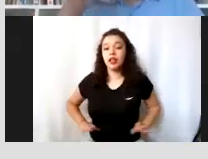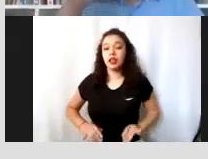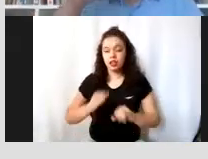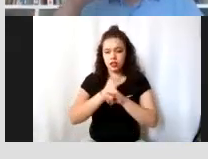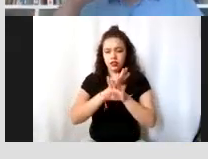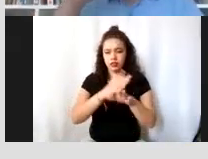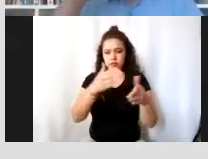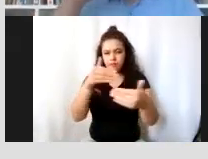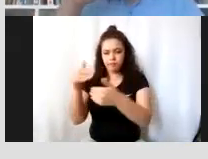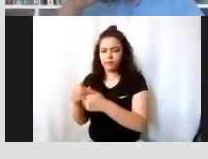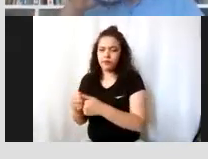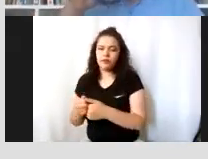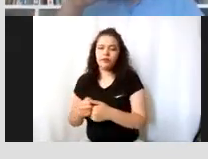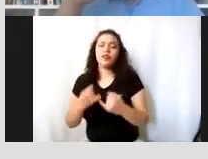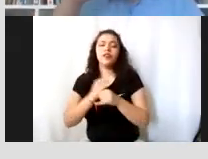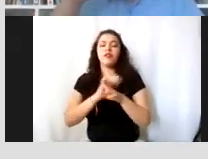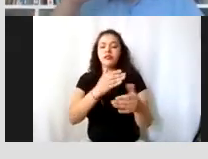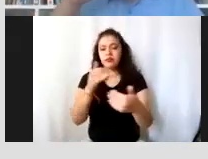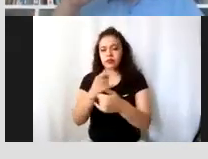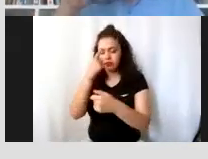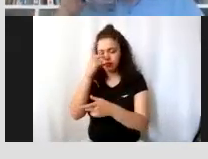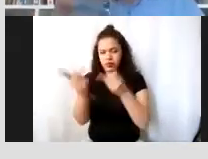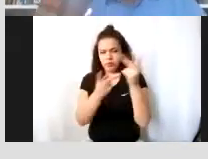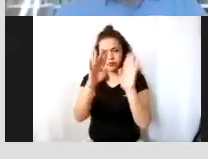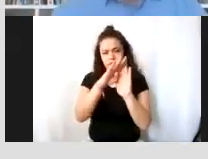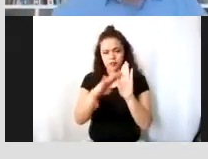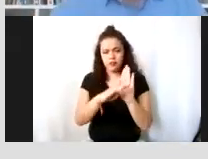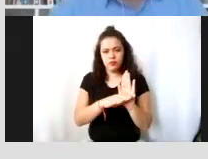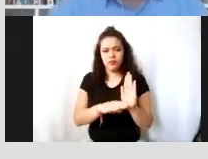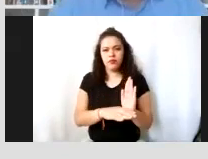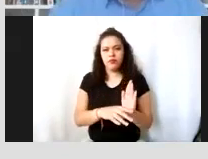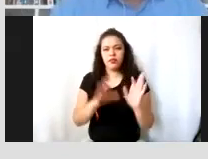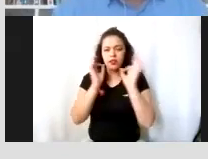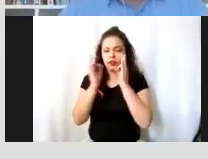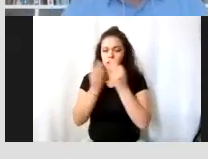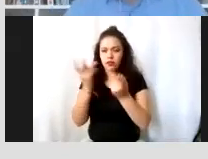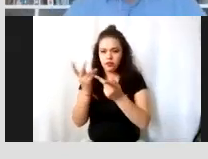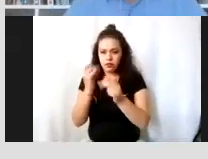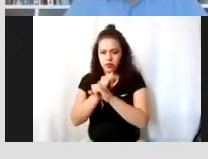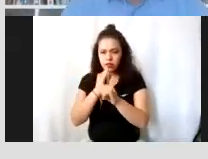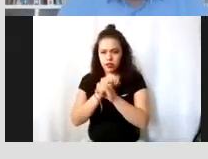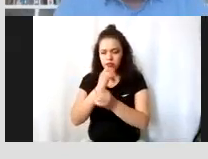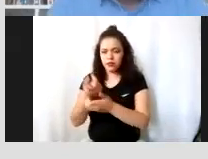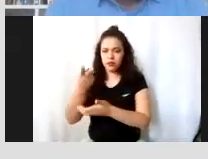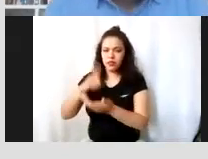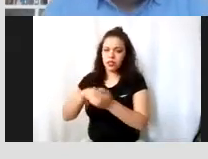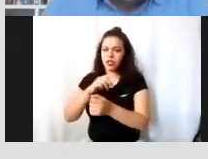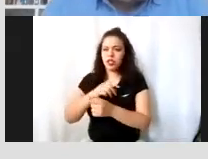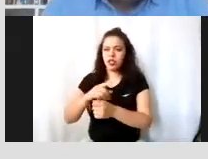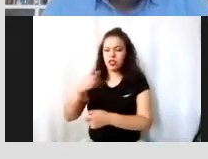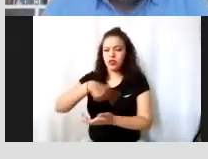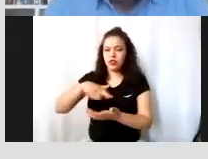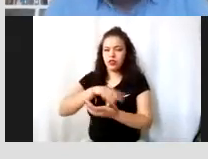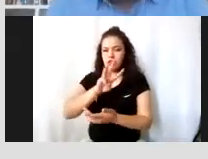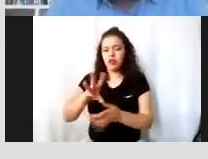personales recabados a través de formatos físicos por medios electrónicos, incluido nuestro sitio web o bien vía